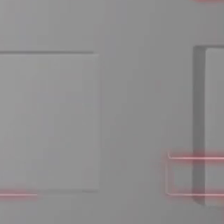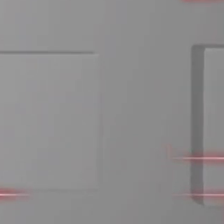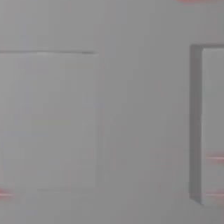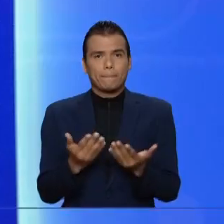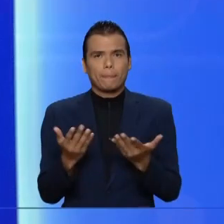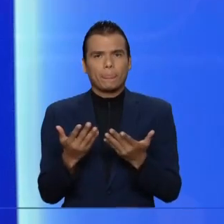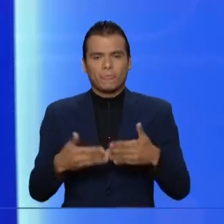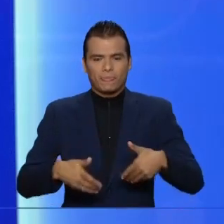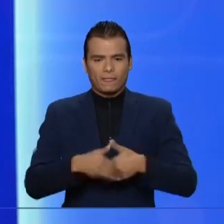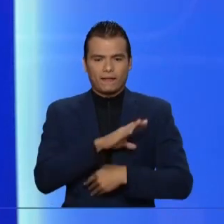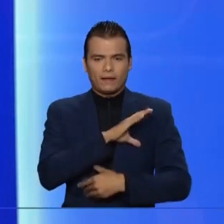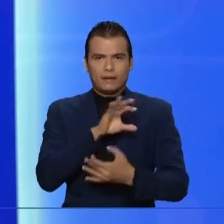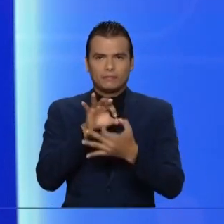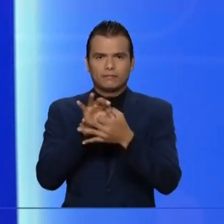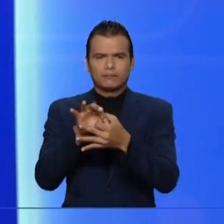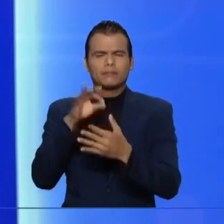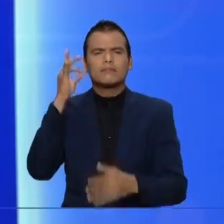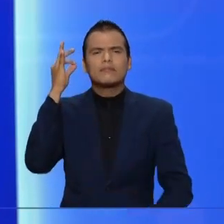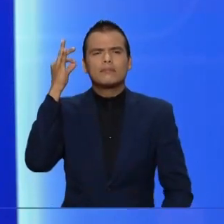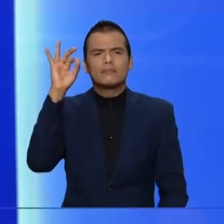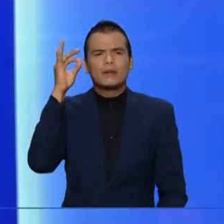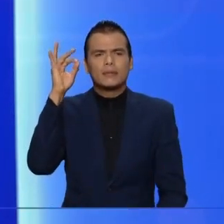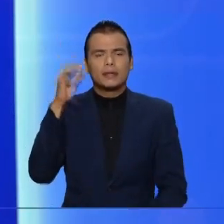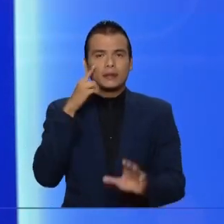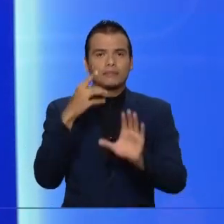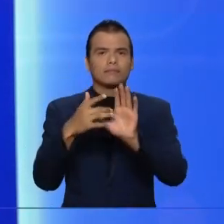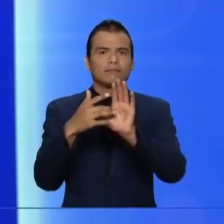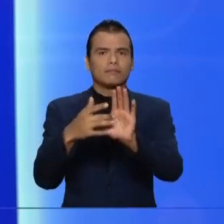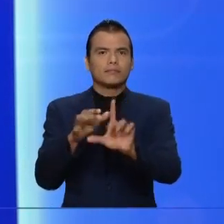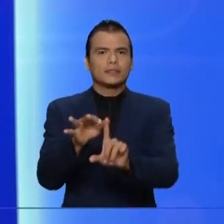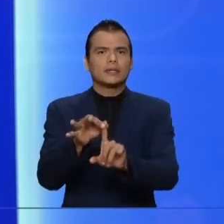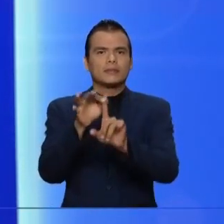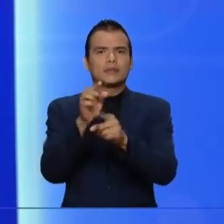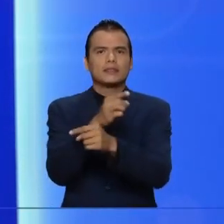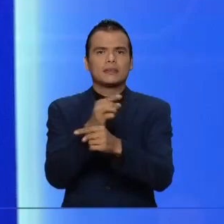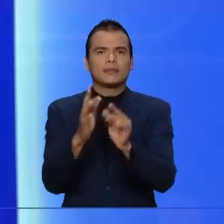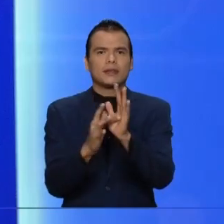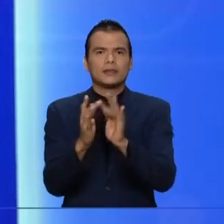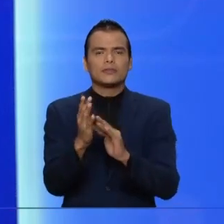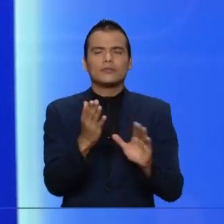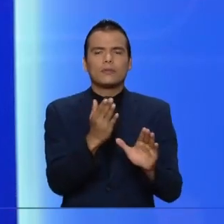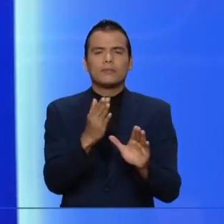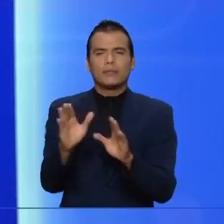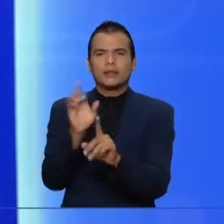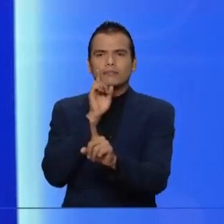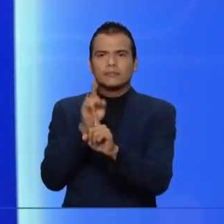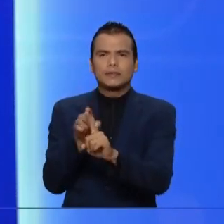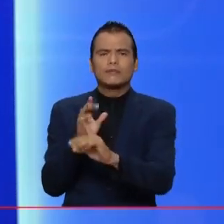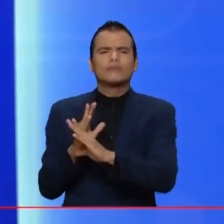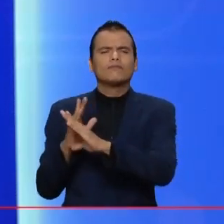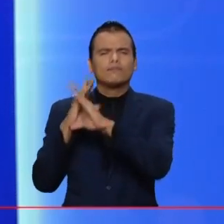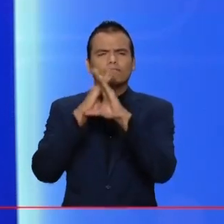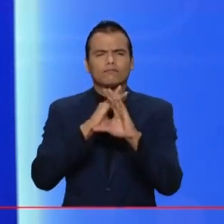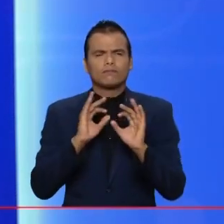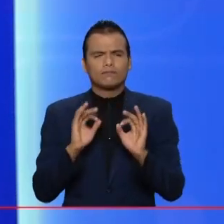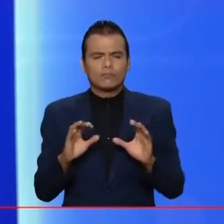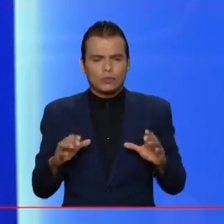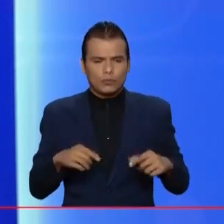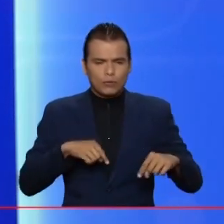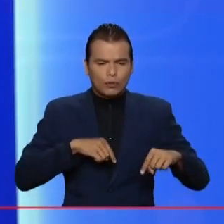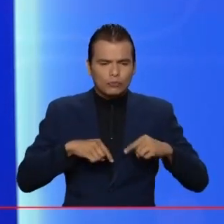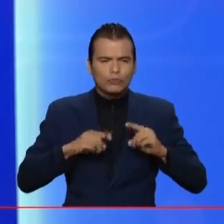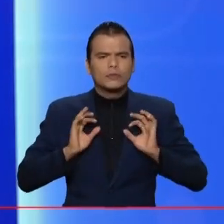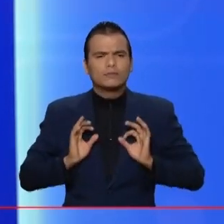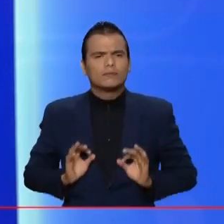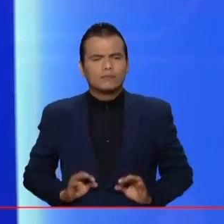En la recta Cali Palmira se llevó a cabo la presentación del plan Semana Santa Segura, con el que las autoridades civiles y